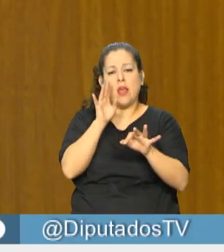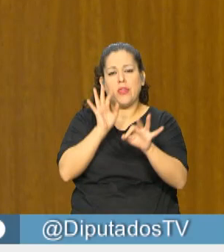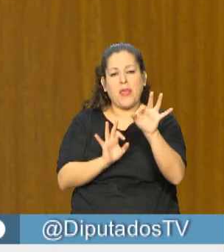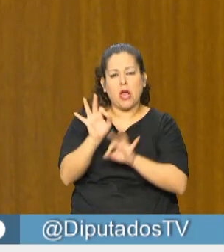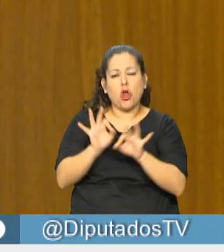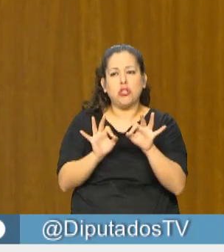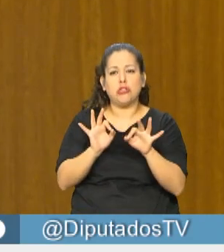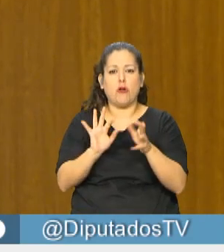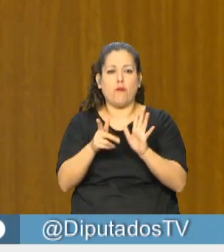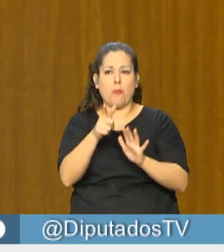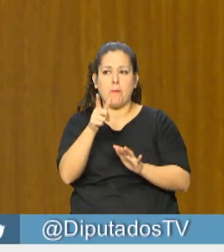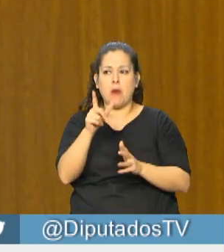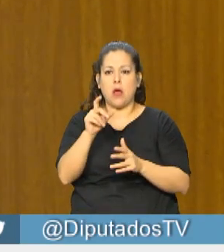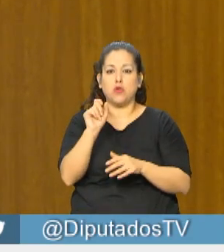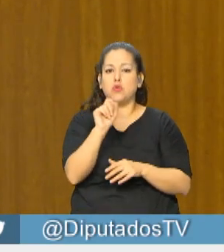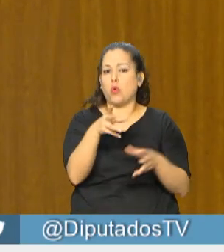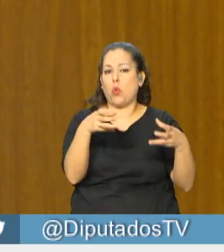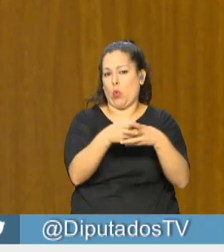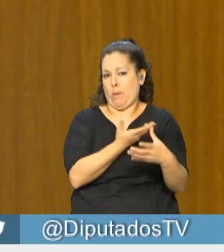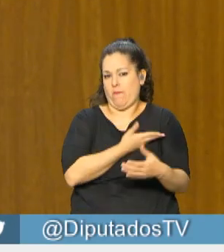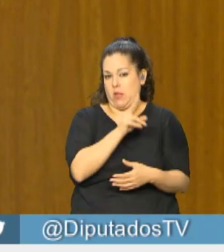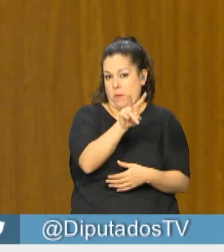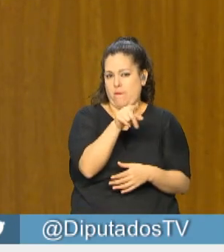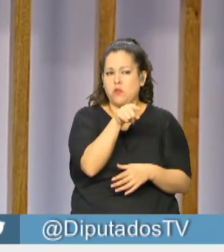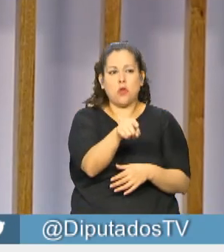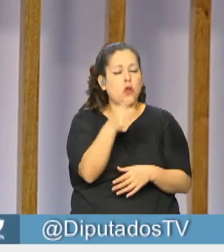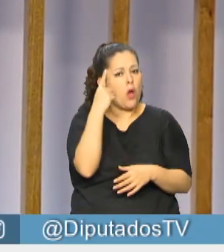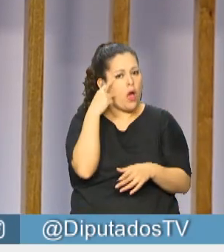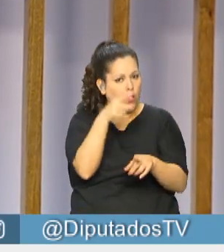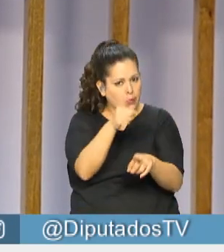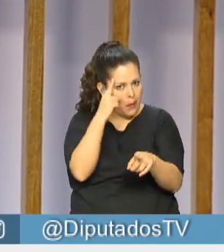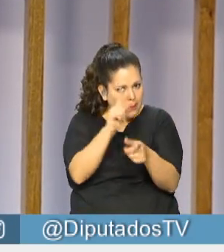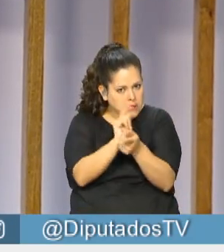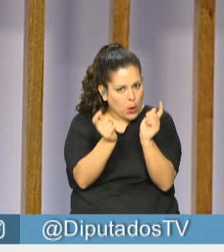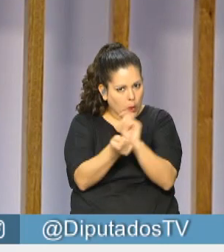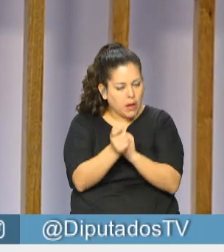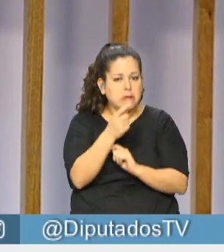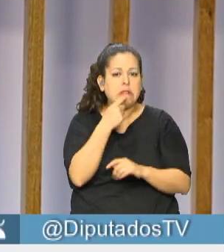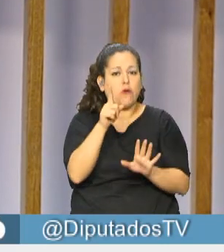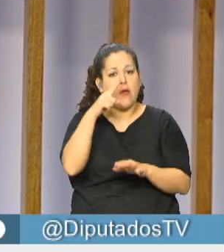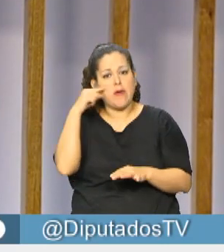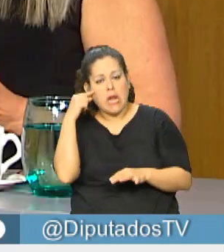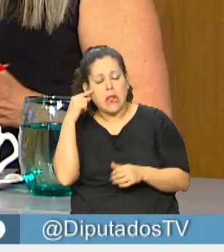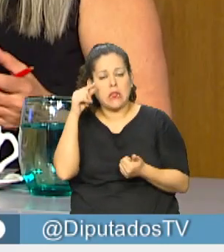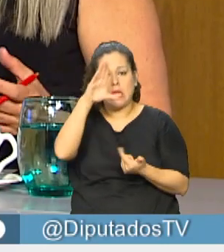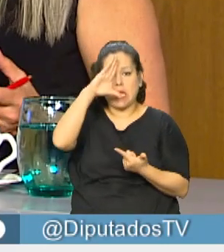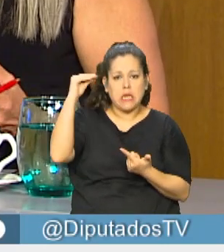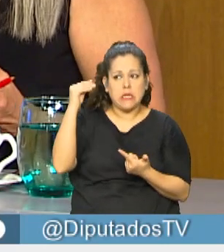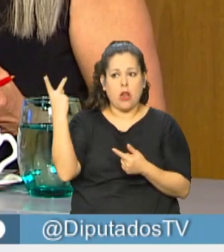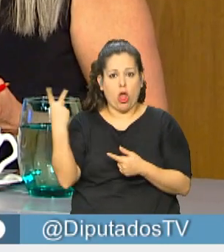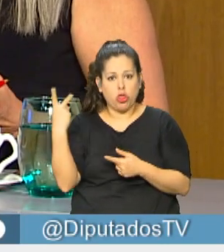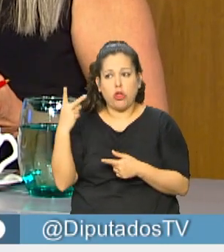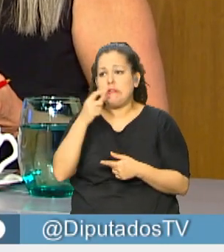mensaje que tiene que ver con su partido político va a cambiar de alguna manera en el caso de que Alberto Fernández y Cristina Fernández